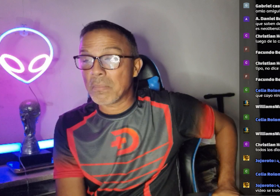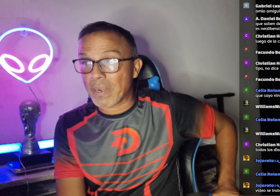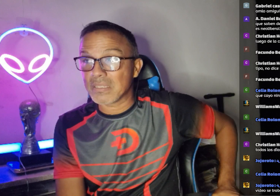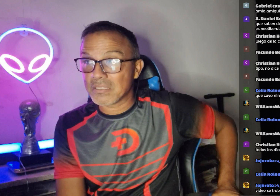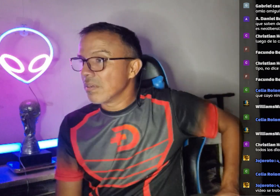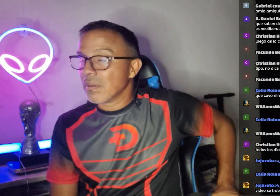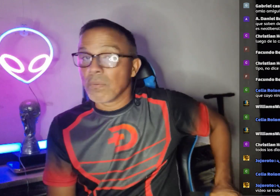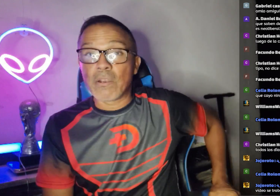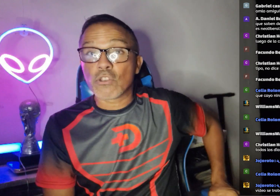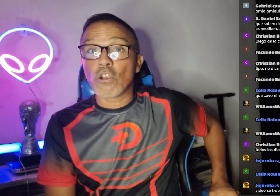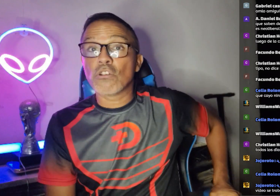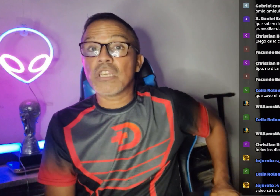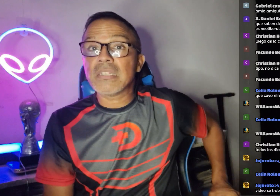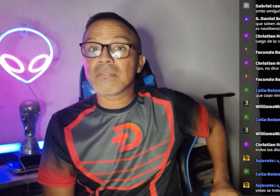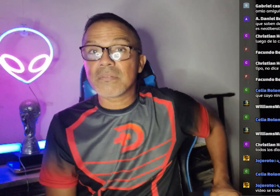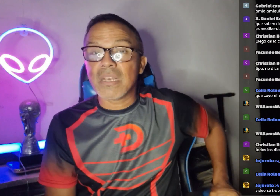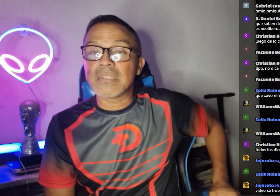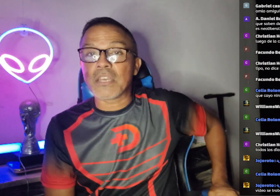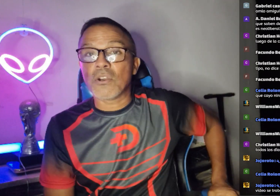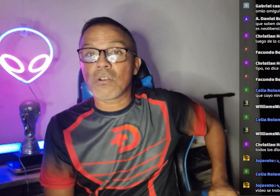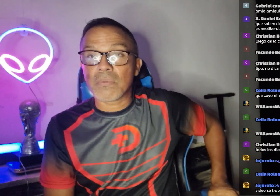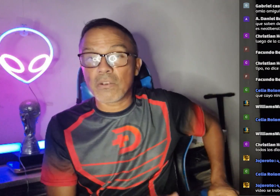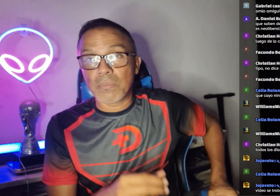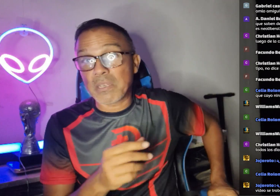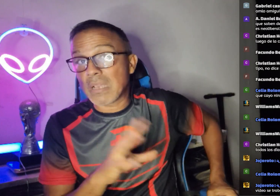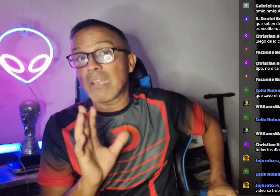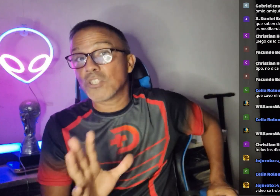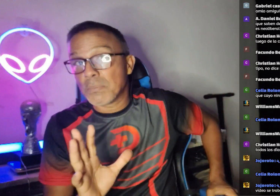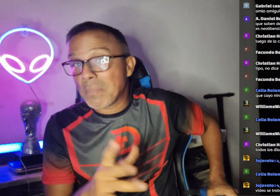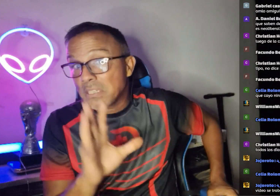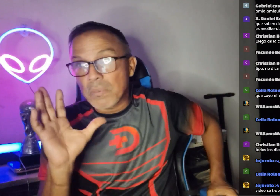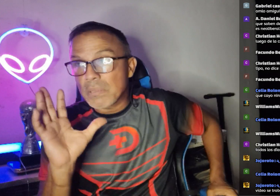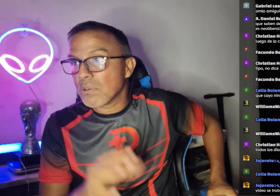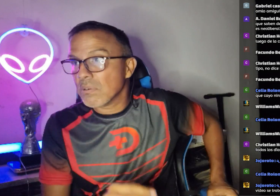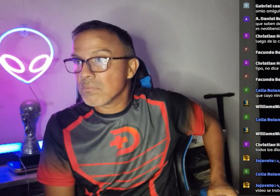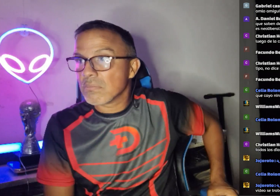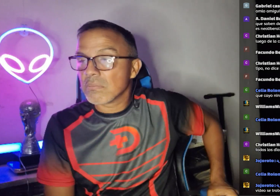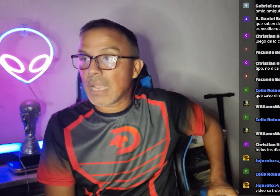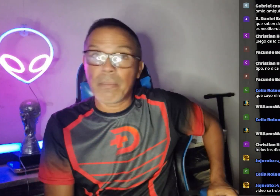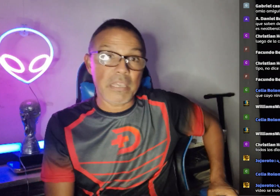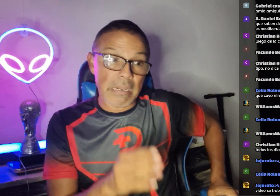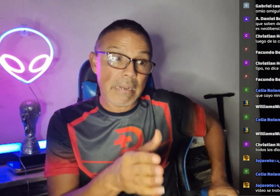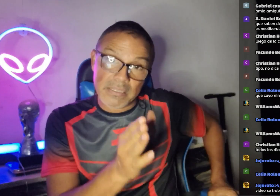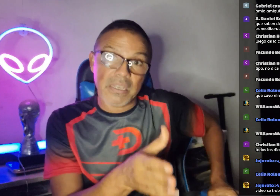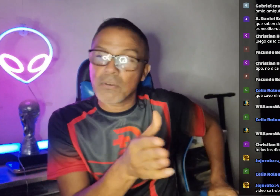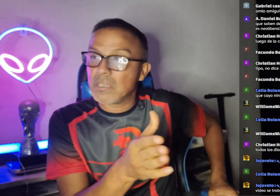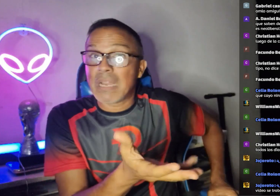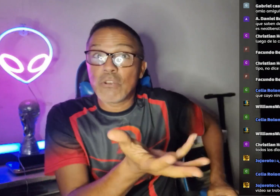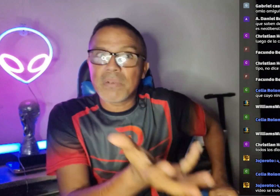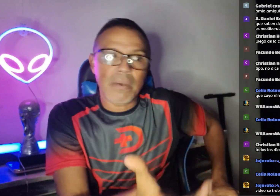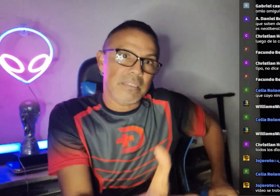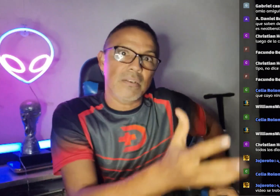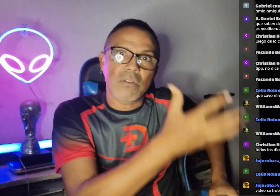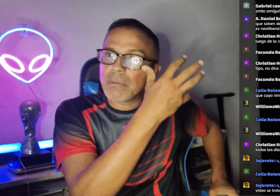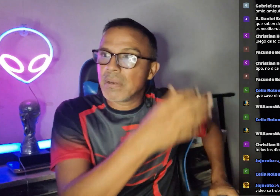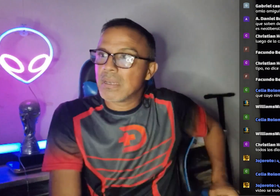con empresas. Bueno, todos los días el señor, bueno, me imagino que Claudia Sheinbaum va a hacer lo mismo, ¿no? Cada mañanera va a seguir con, su alumna